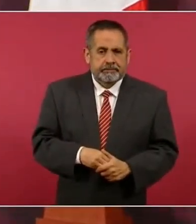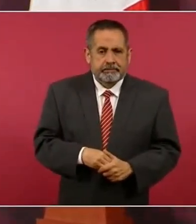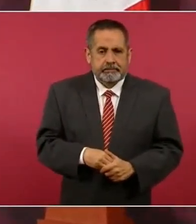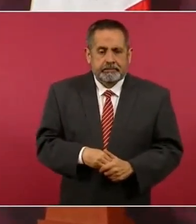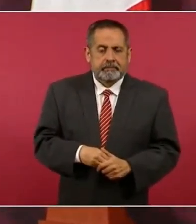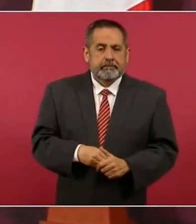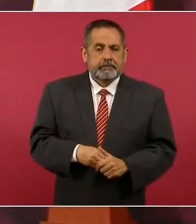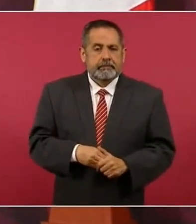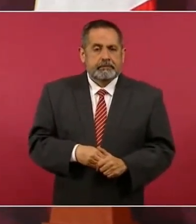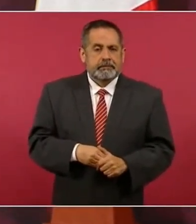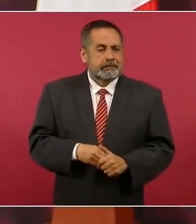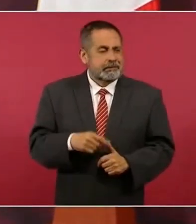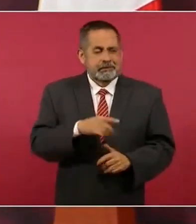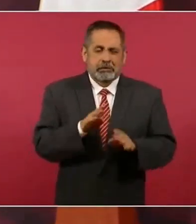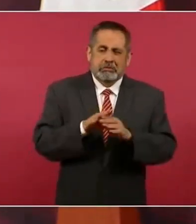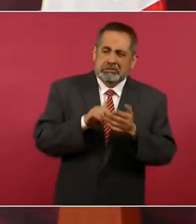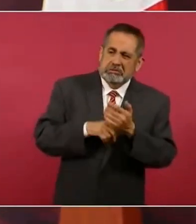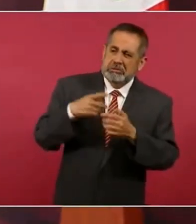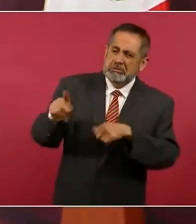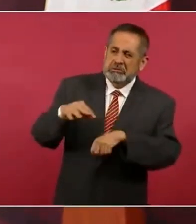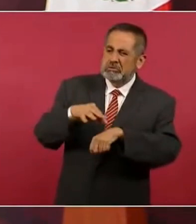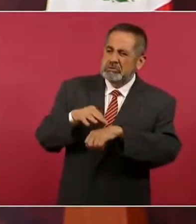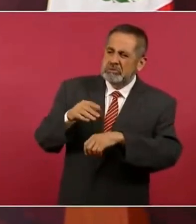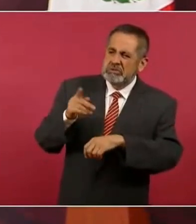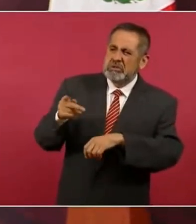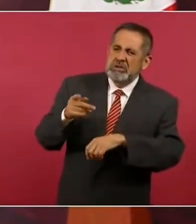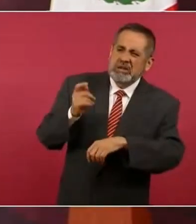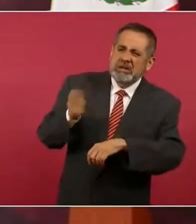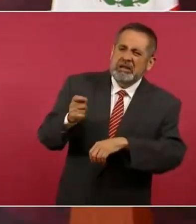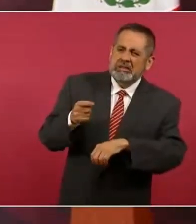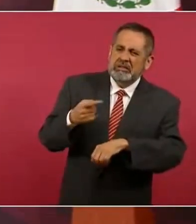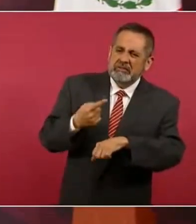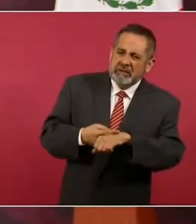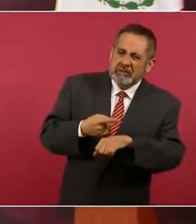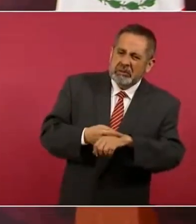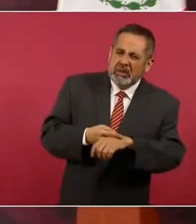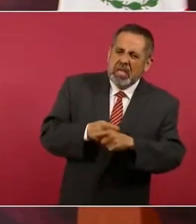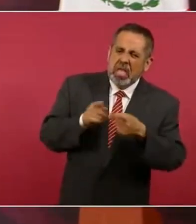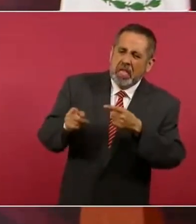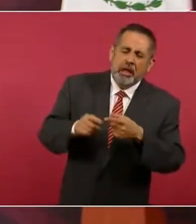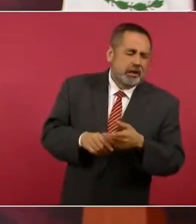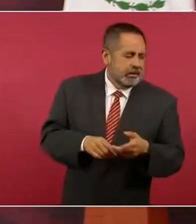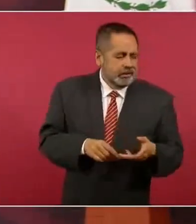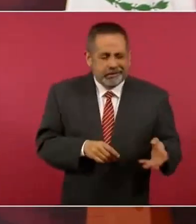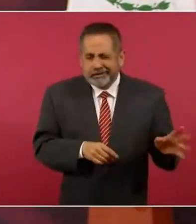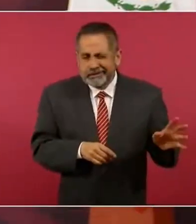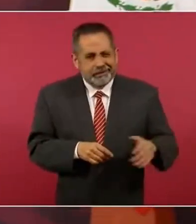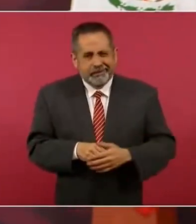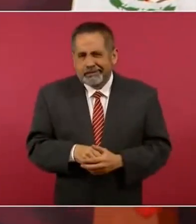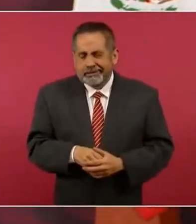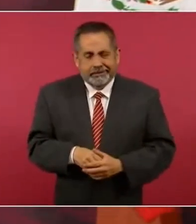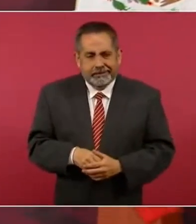a su situación médica, pues ha mostrado de nuevo, ¿no?,